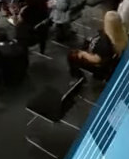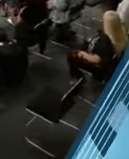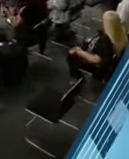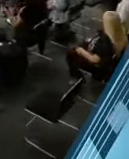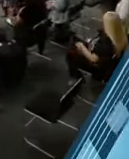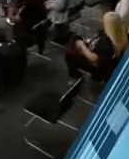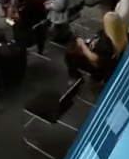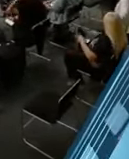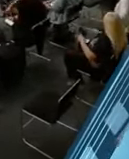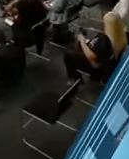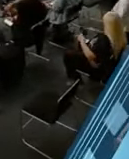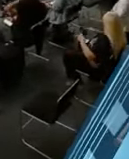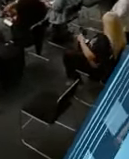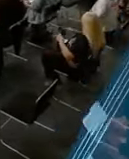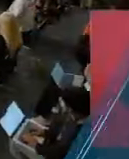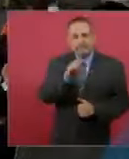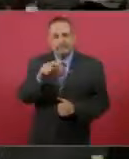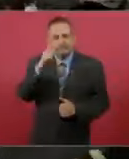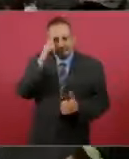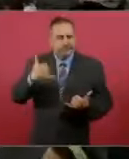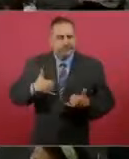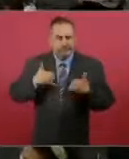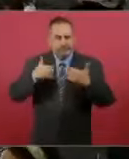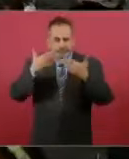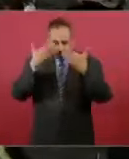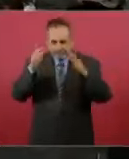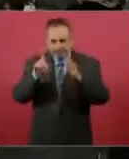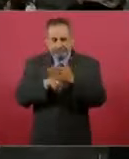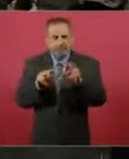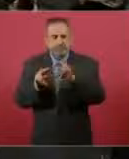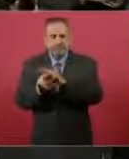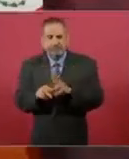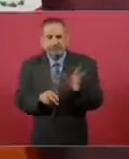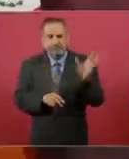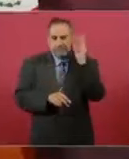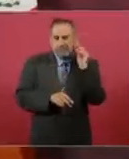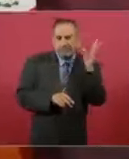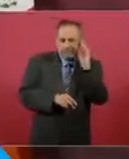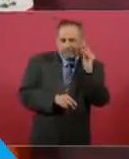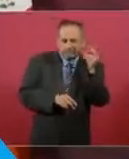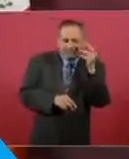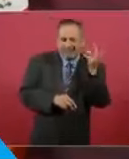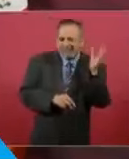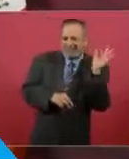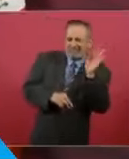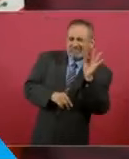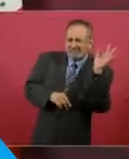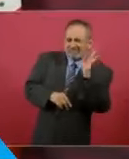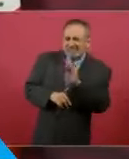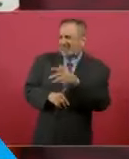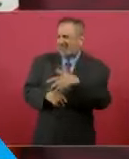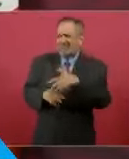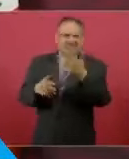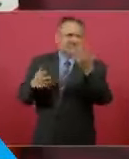vámonos con la cumbia, vámonos para los jóvenes, no tienen que estar escuchando de que